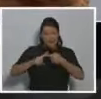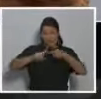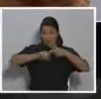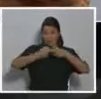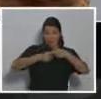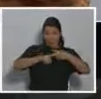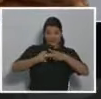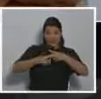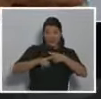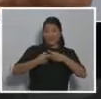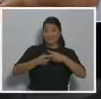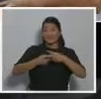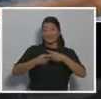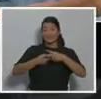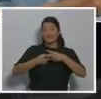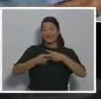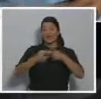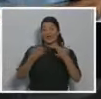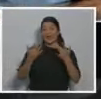taller...